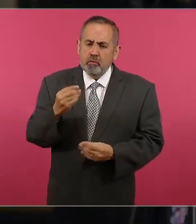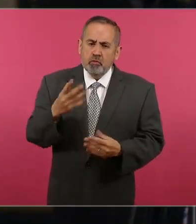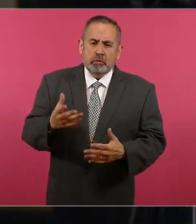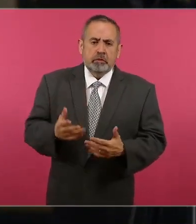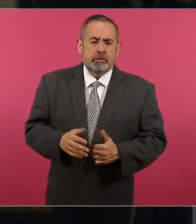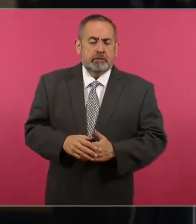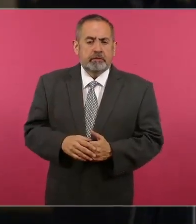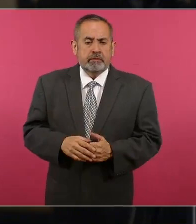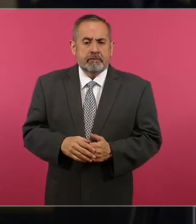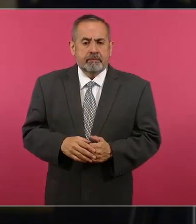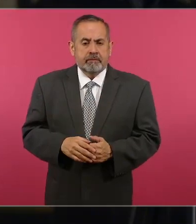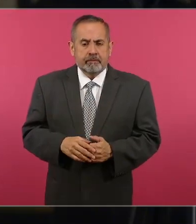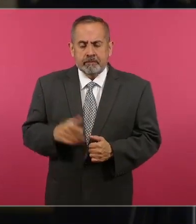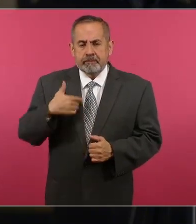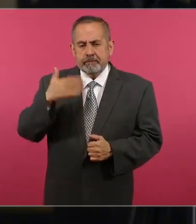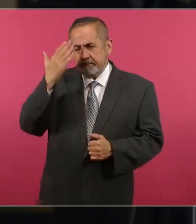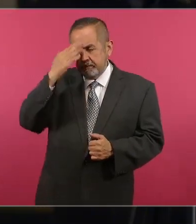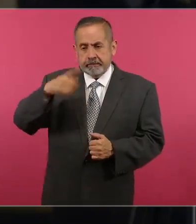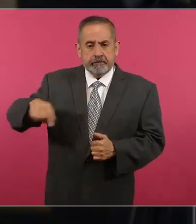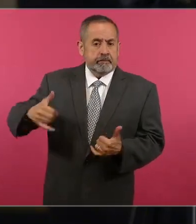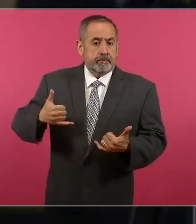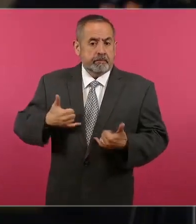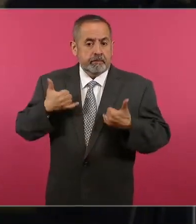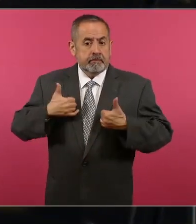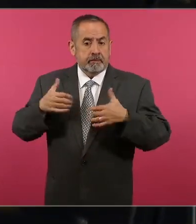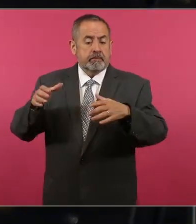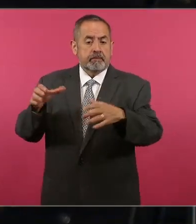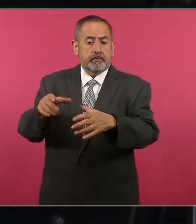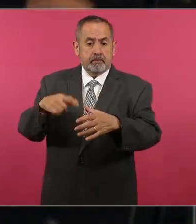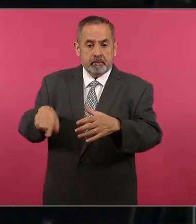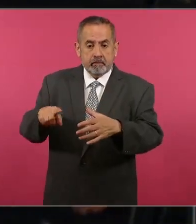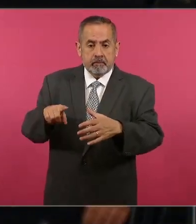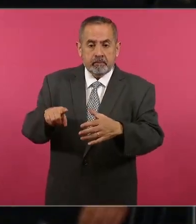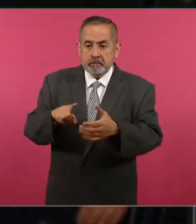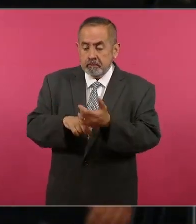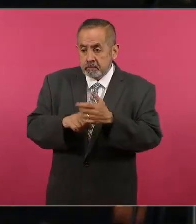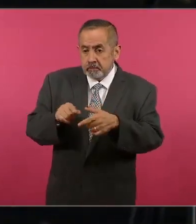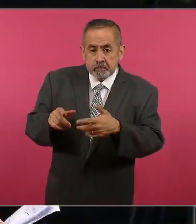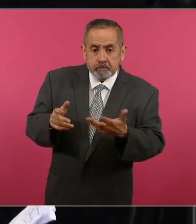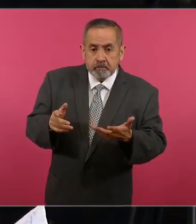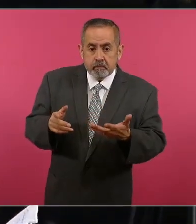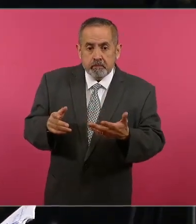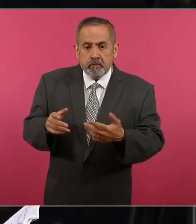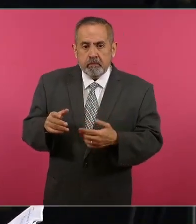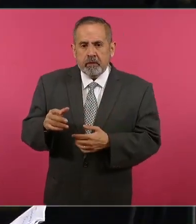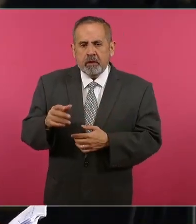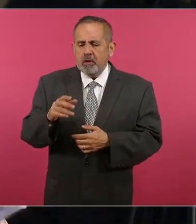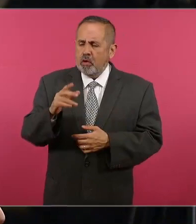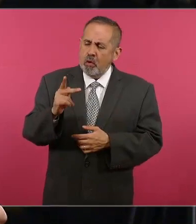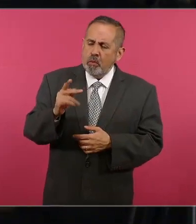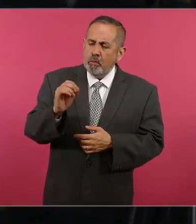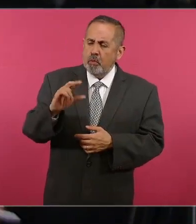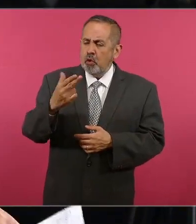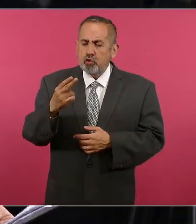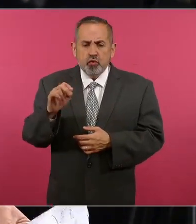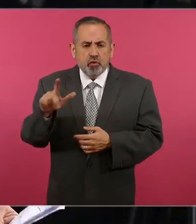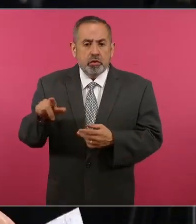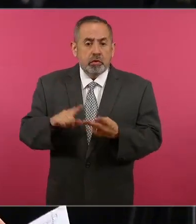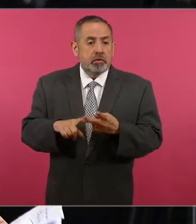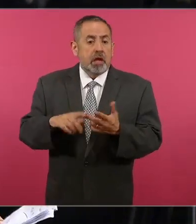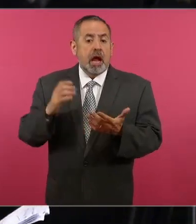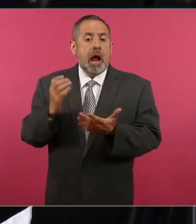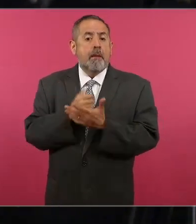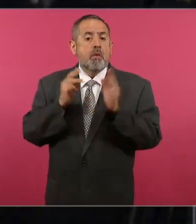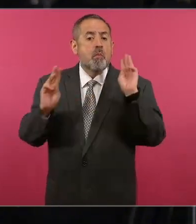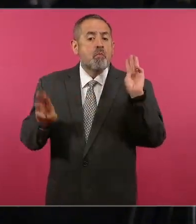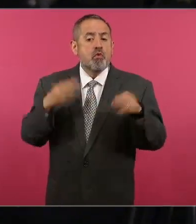Zorrita, sabiendo que los jóvenes quieren allá el box, el deporte, el cochul, los campeones